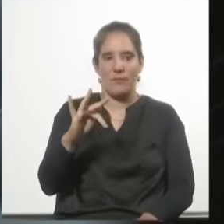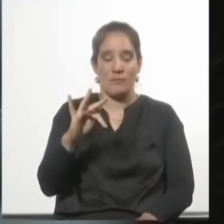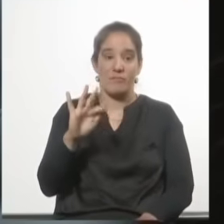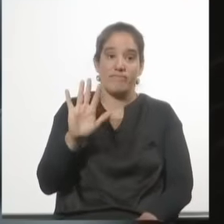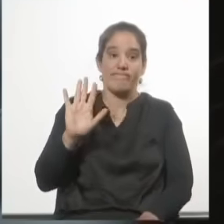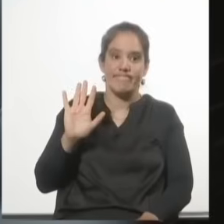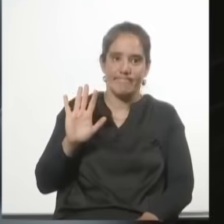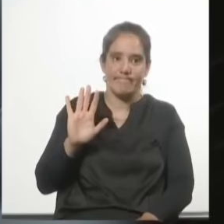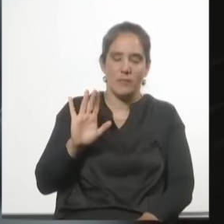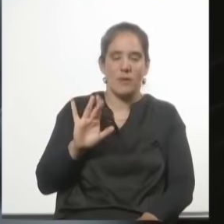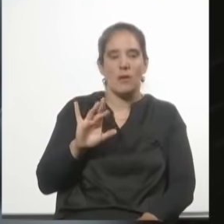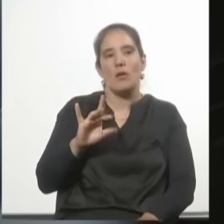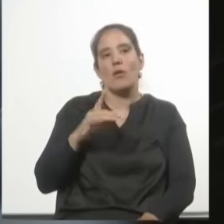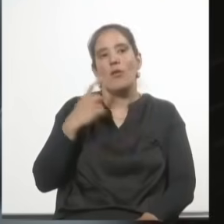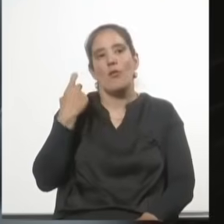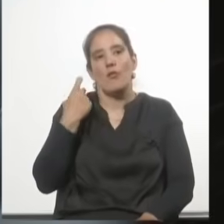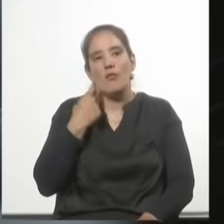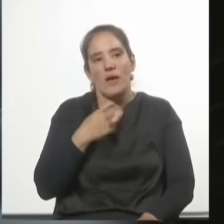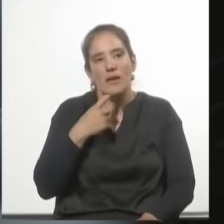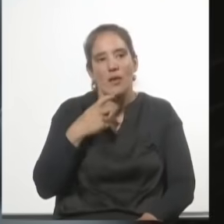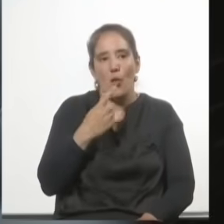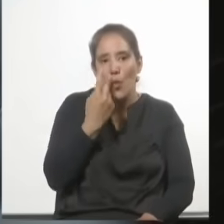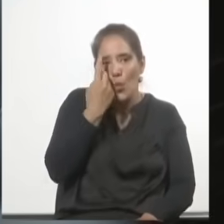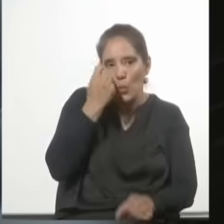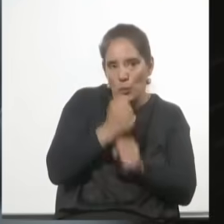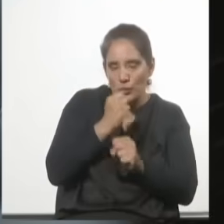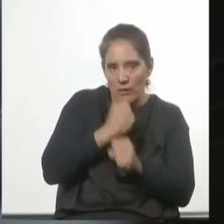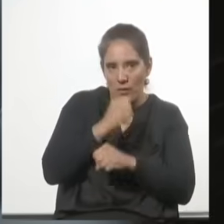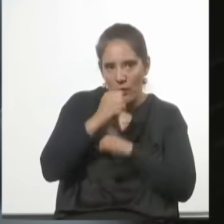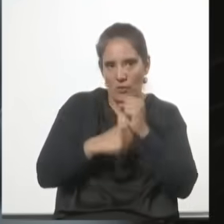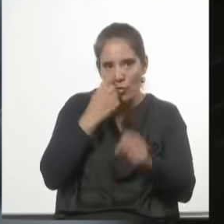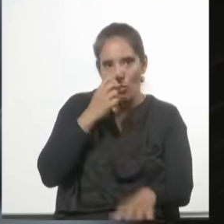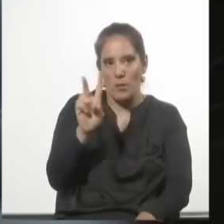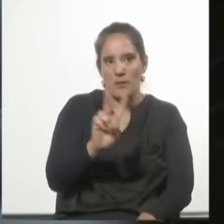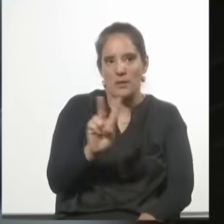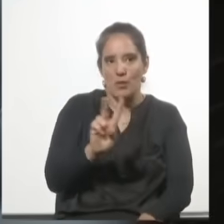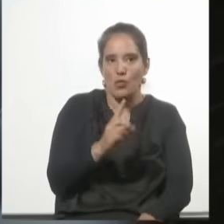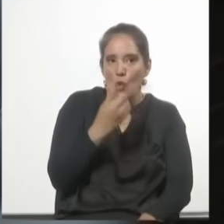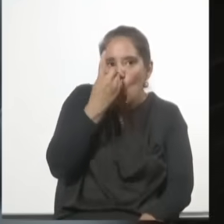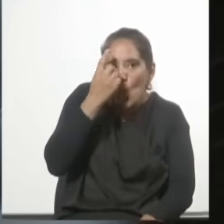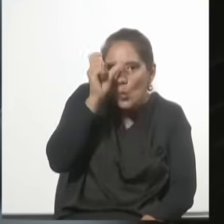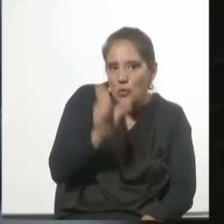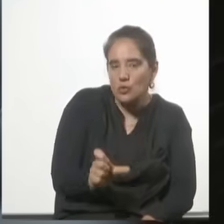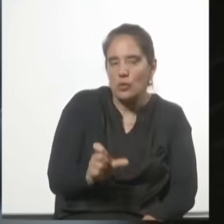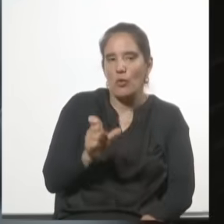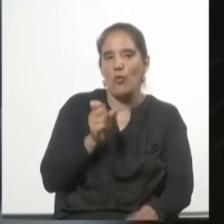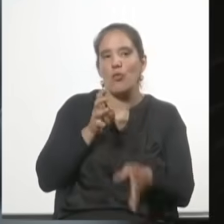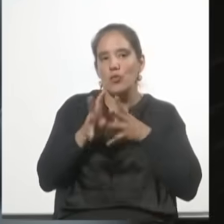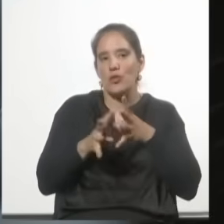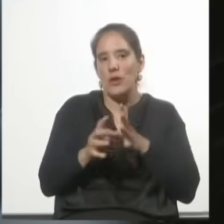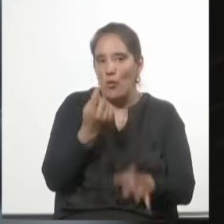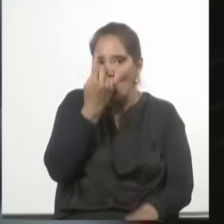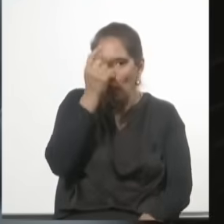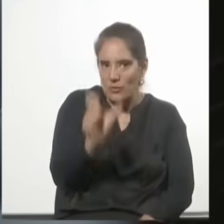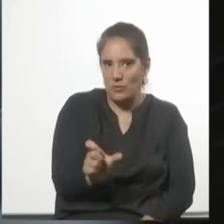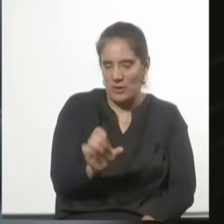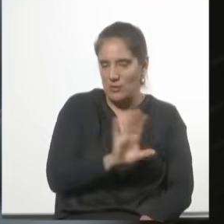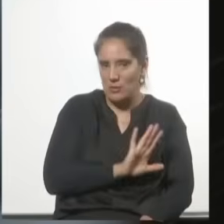Falta de actividad económica, un solo empleado en 2022, un solo empleado en